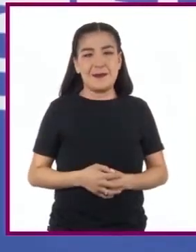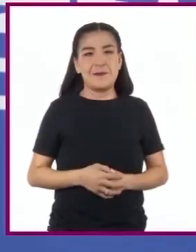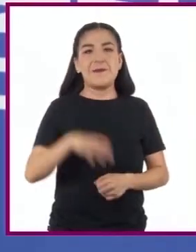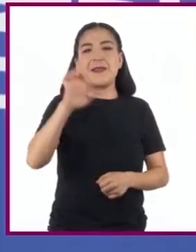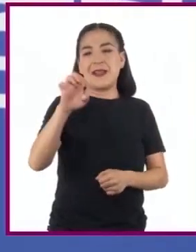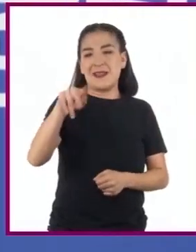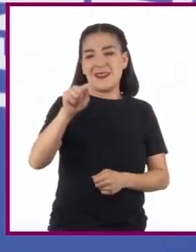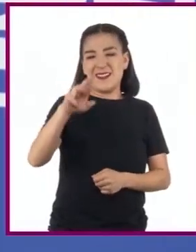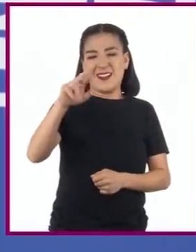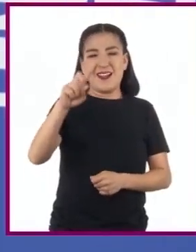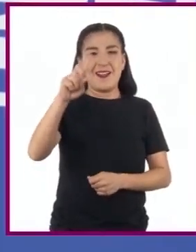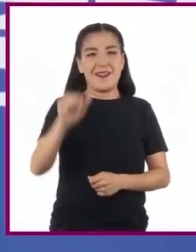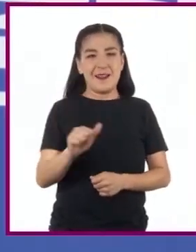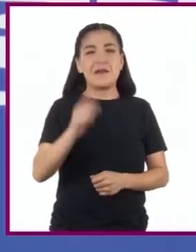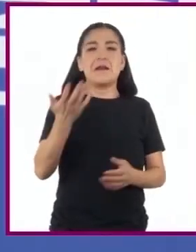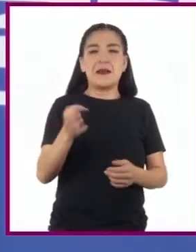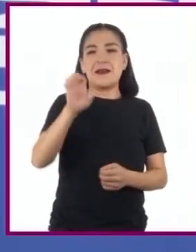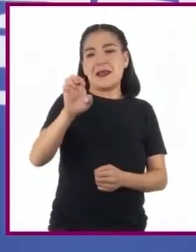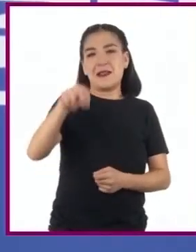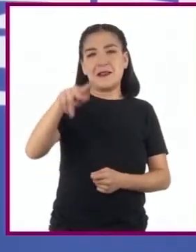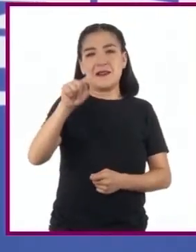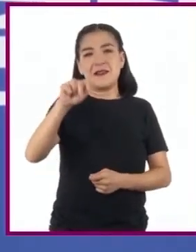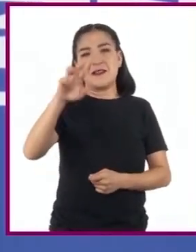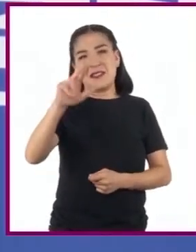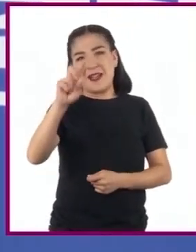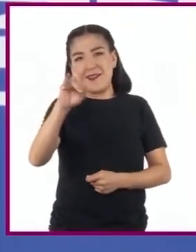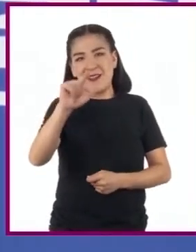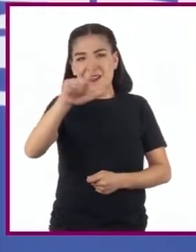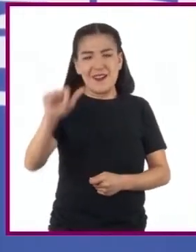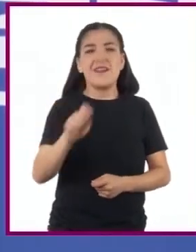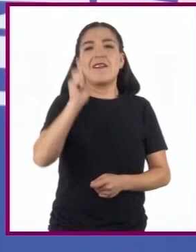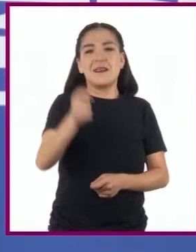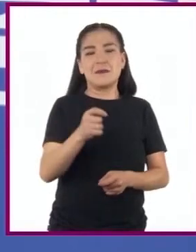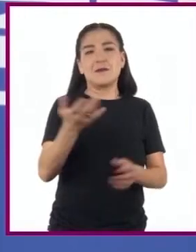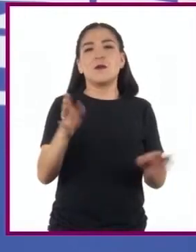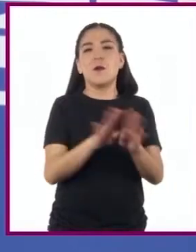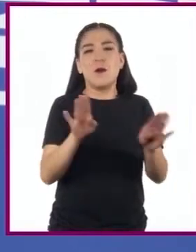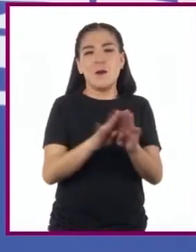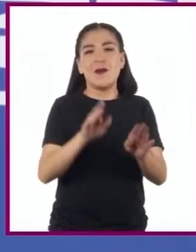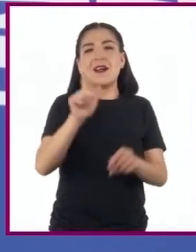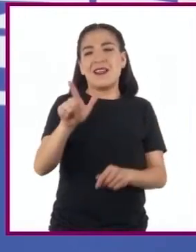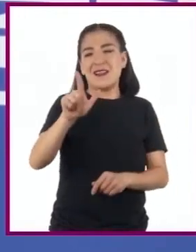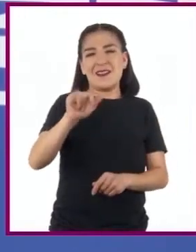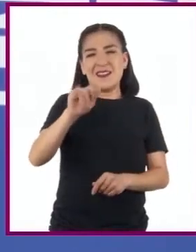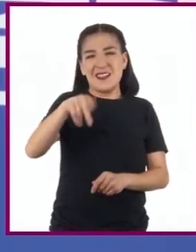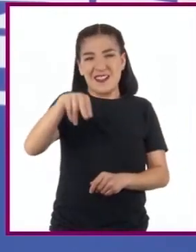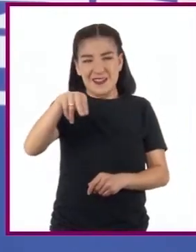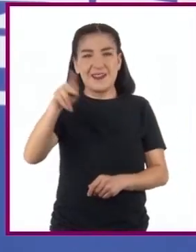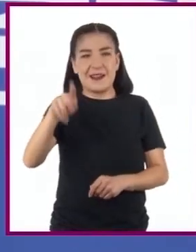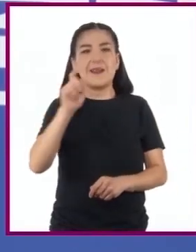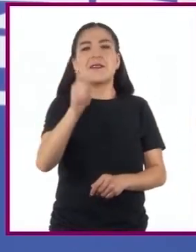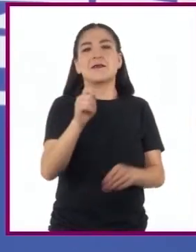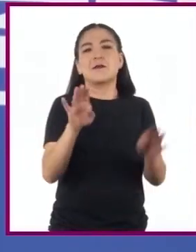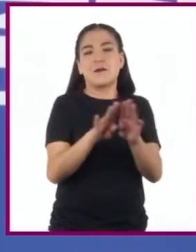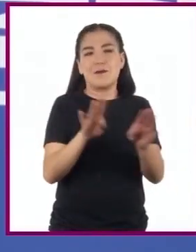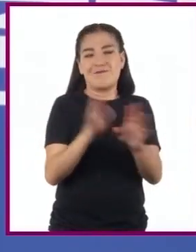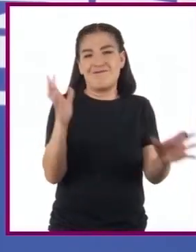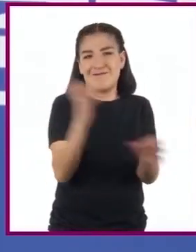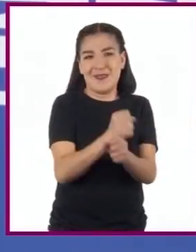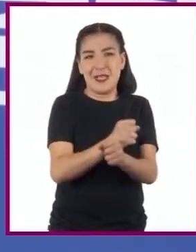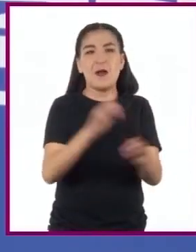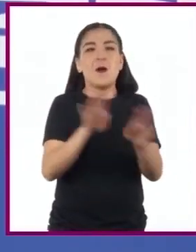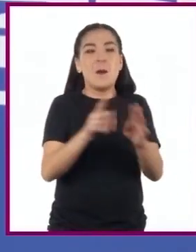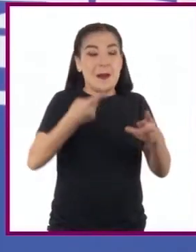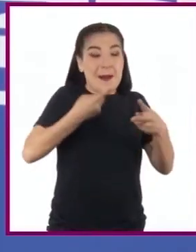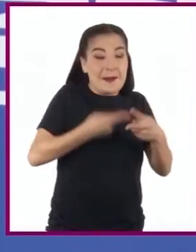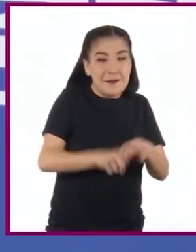entrada, entradilla o lead, que es un término en inglés que significa introducir, es el primer